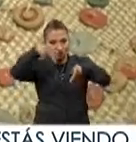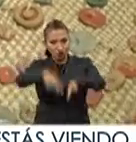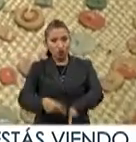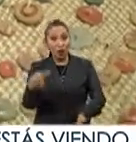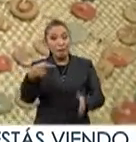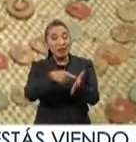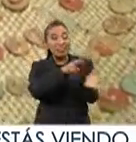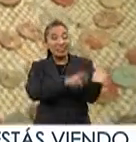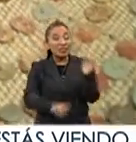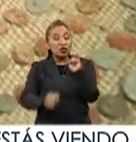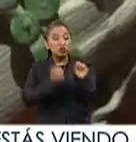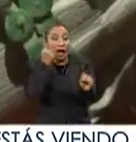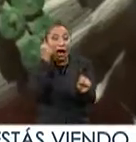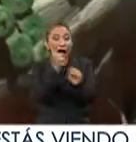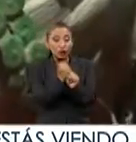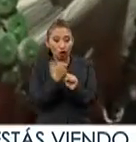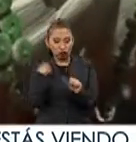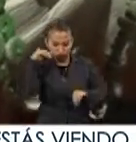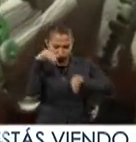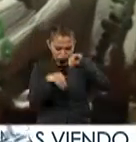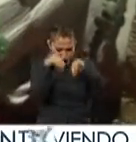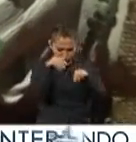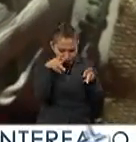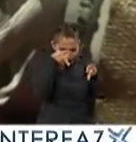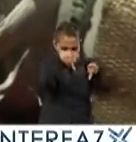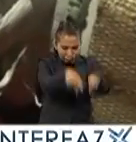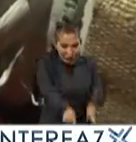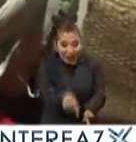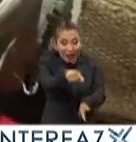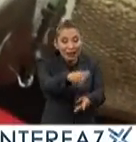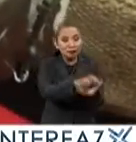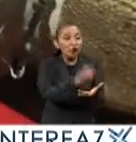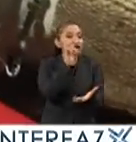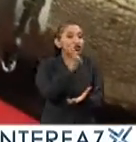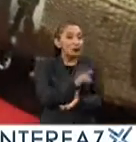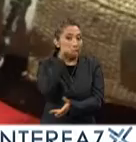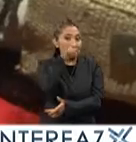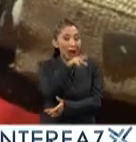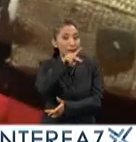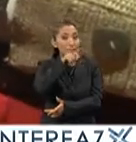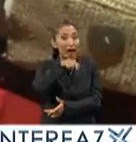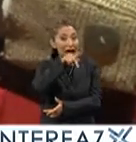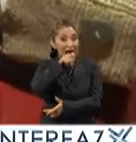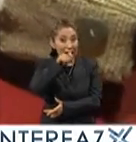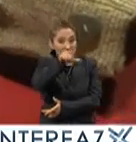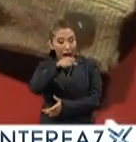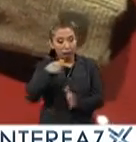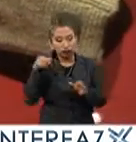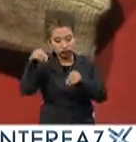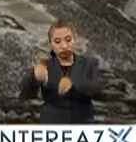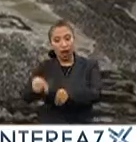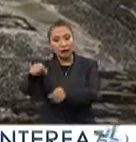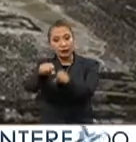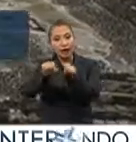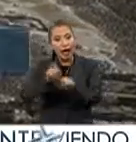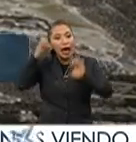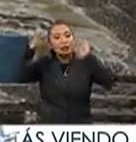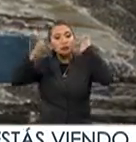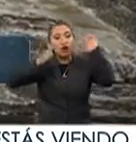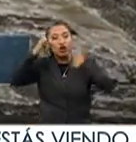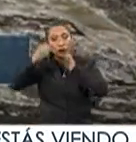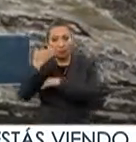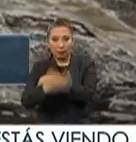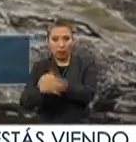más de 1300 años. La recreación del entierro de la esposa del gobernante maya Pacal estará presente en la sala de